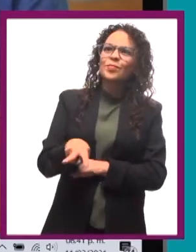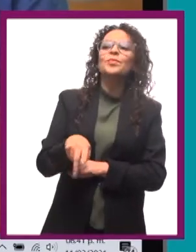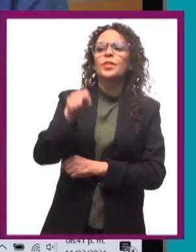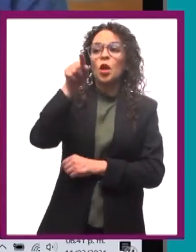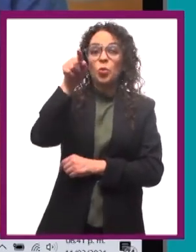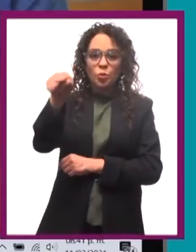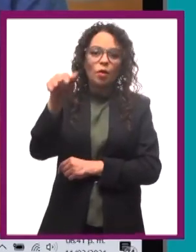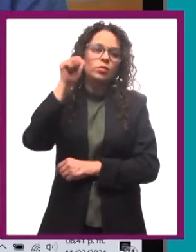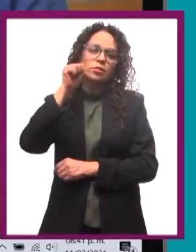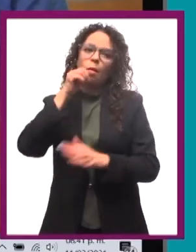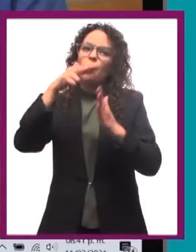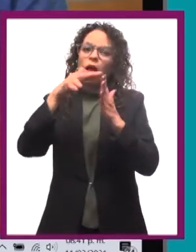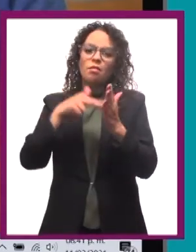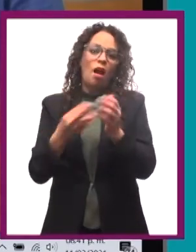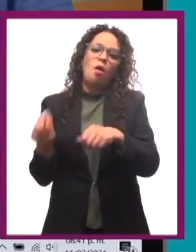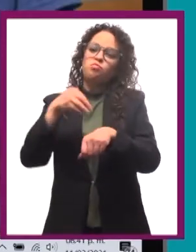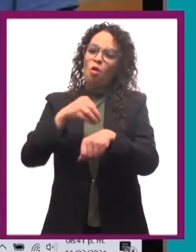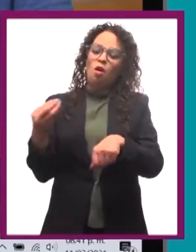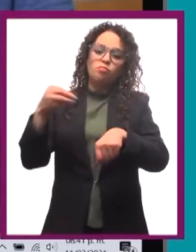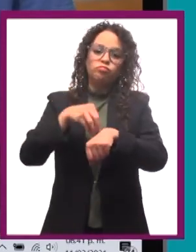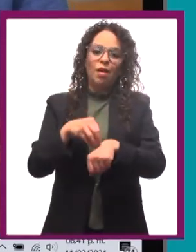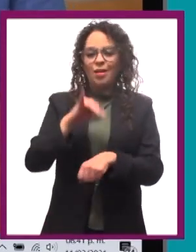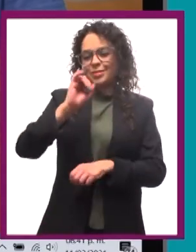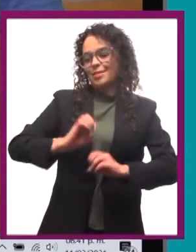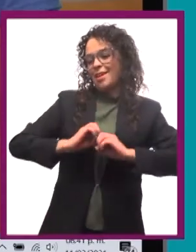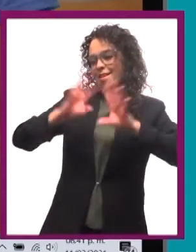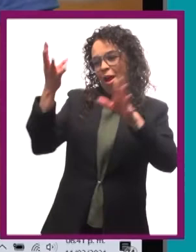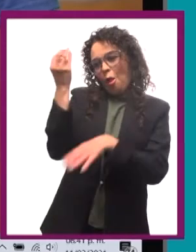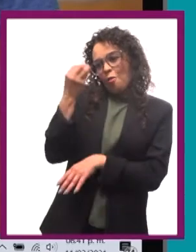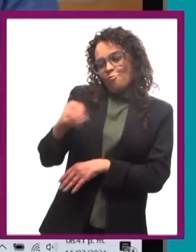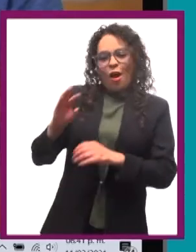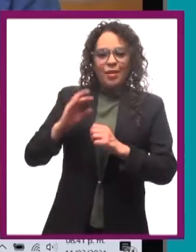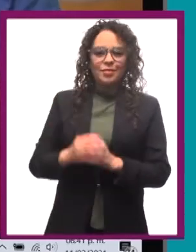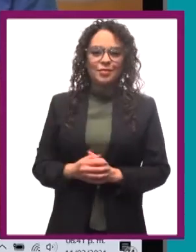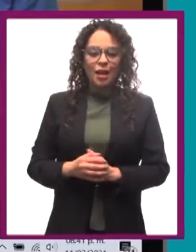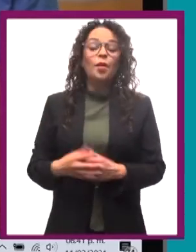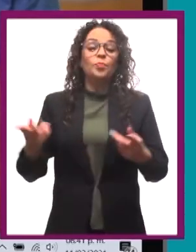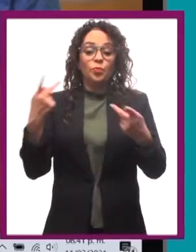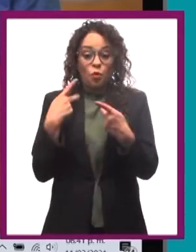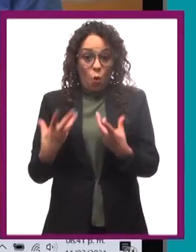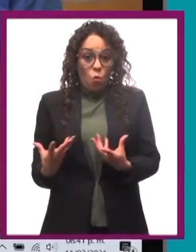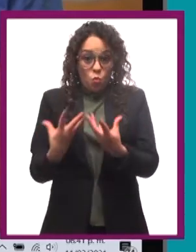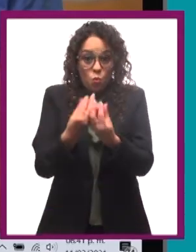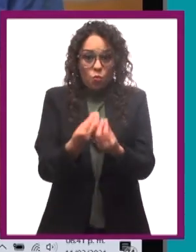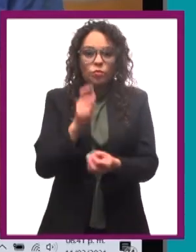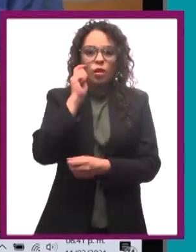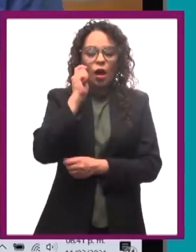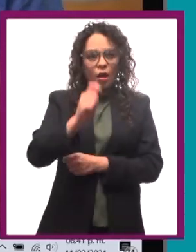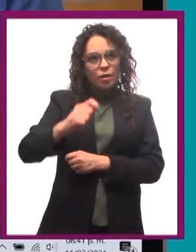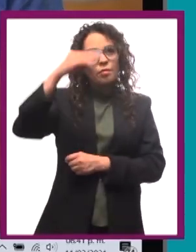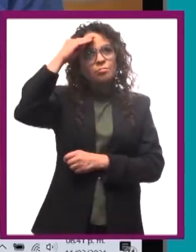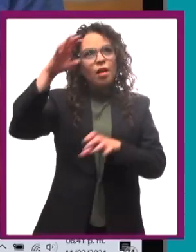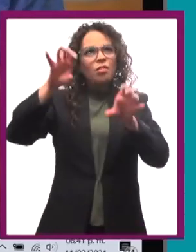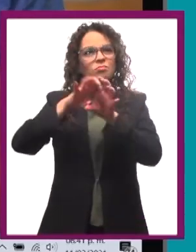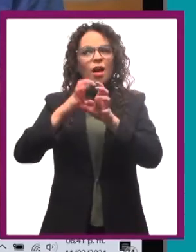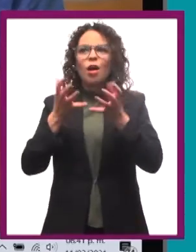Y seguro tú ponías las reglas. ¡Claro! ¿Quién más? Y juntos íbamos construyendo un universo con sus propias